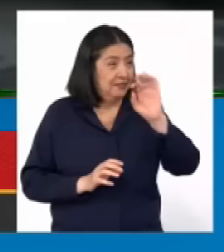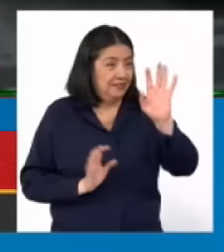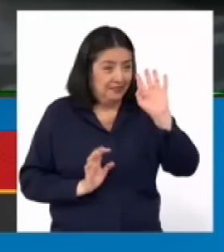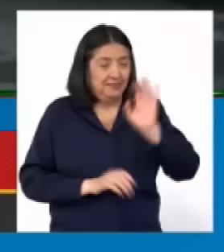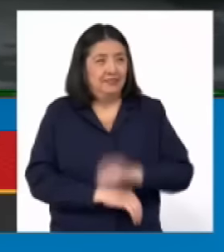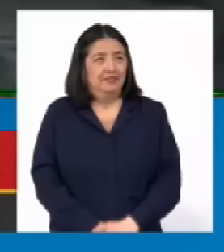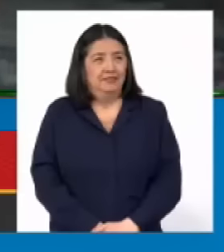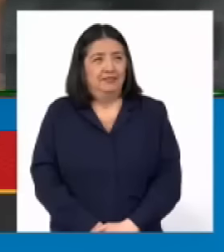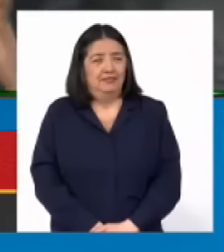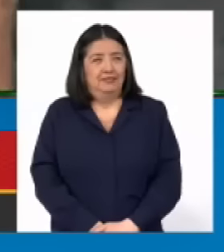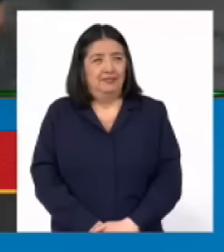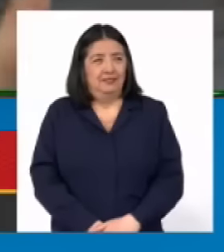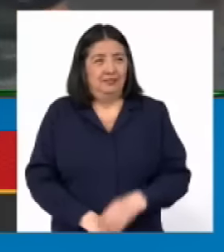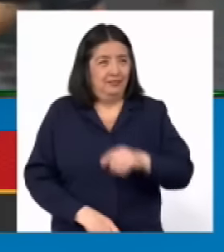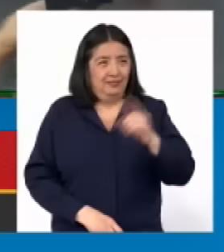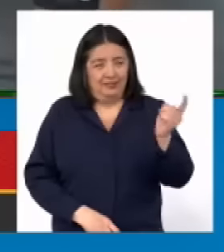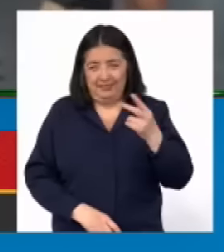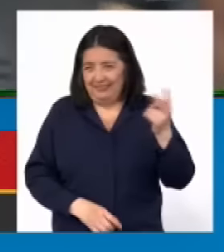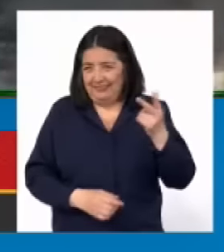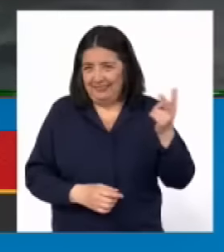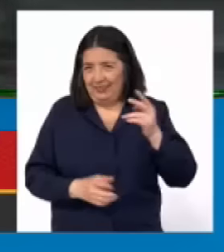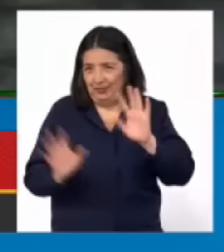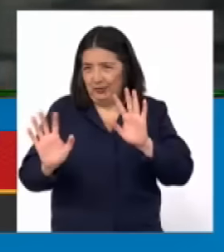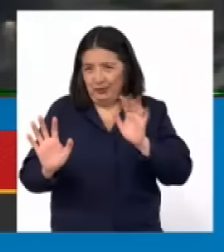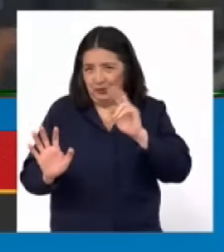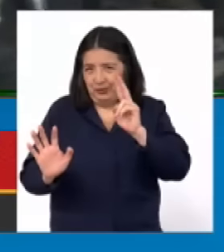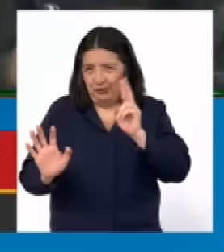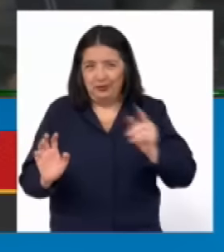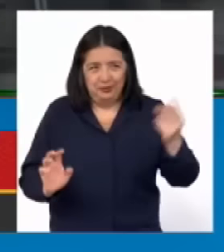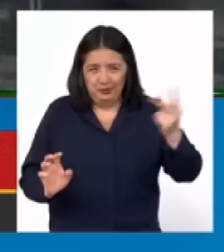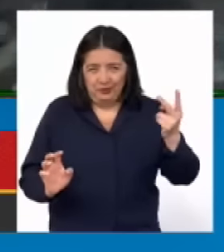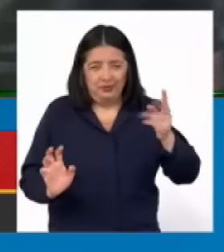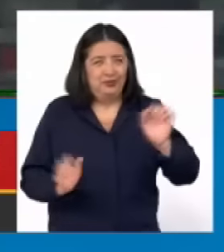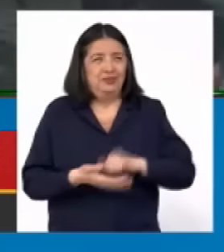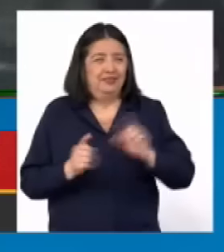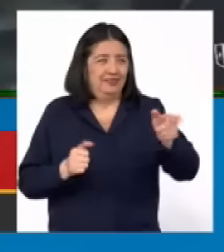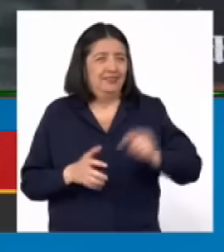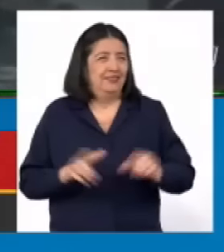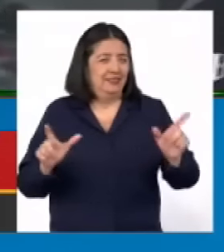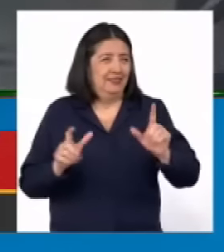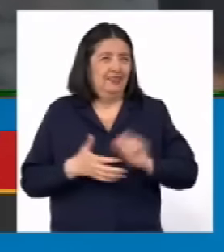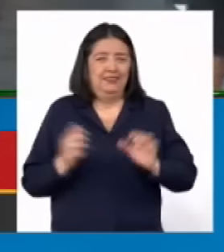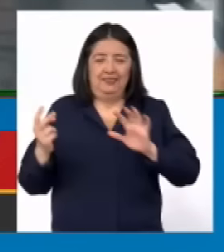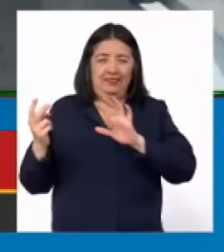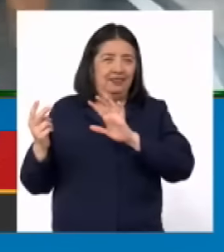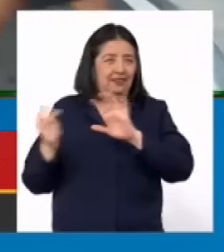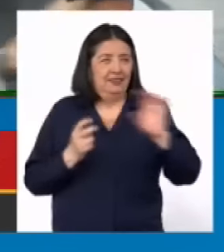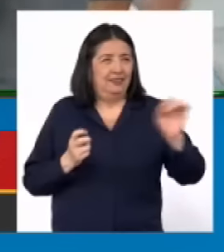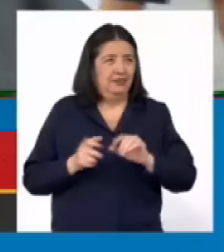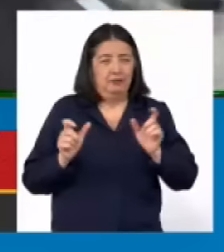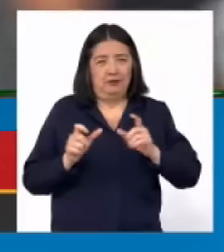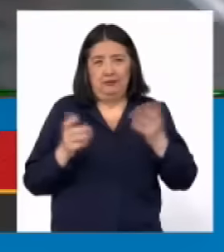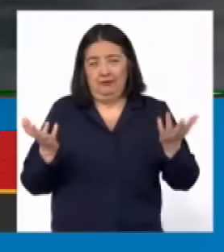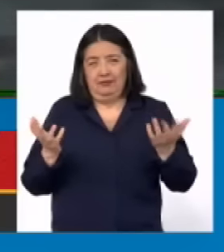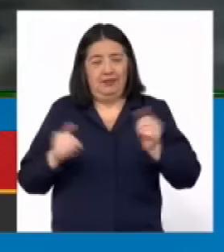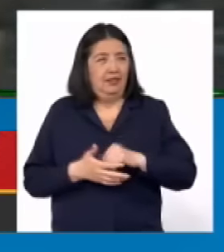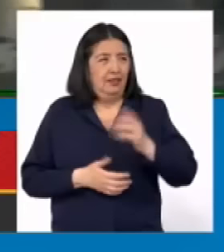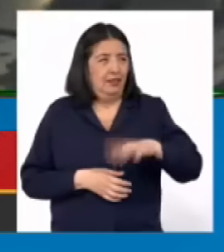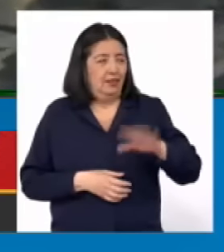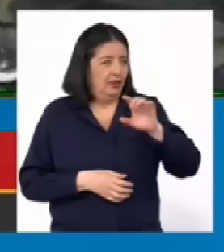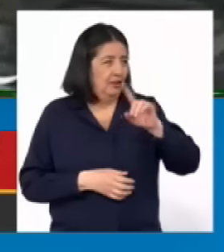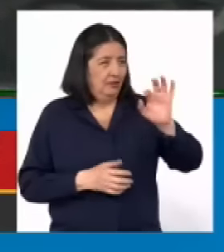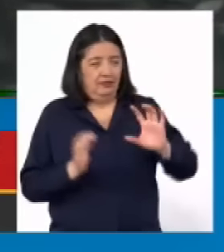Está bien. No, para todo el mundo, ustedes dos. Ah, ya. Ustedes dos. El canal hay 700 personas. Porque por favor, Lorena. La familia